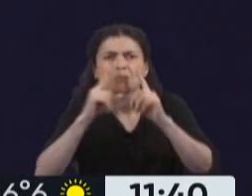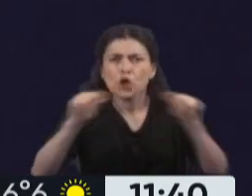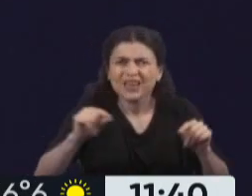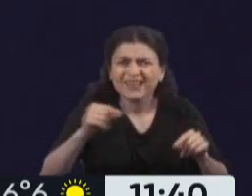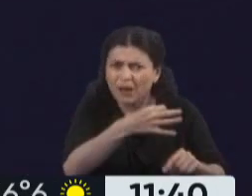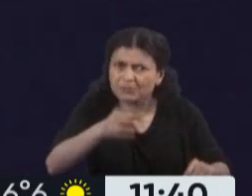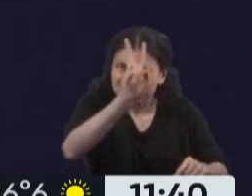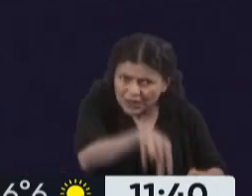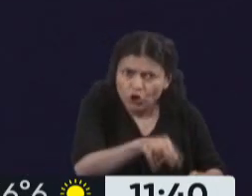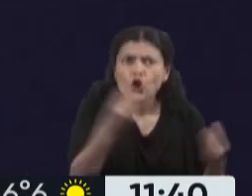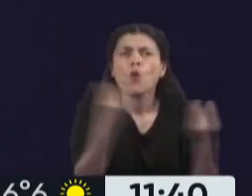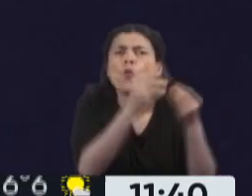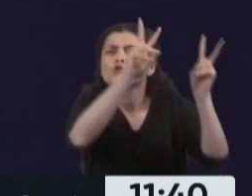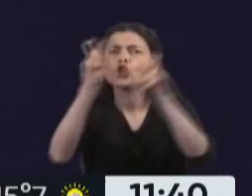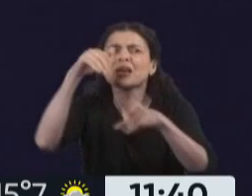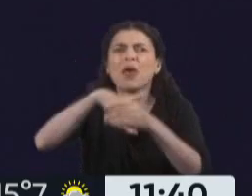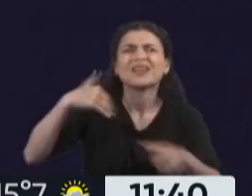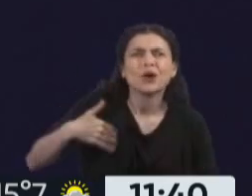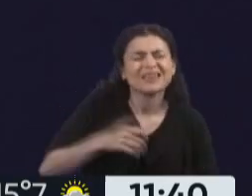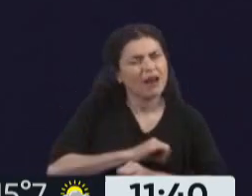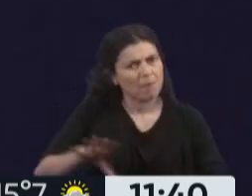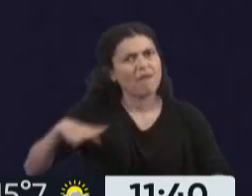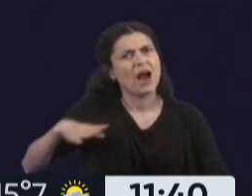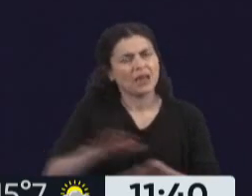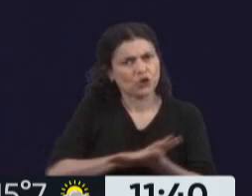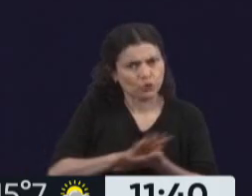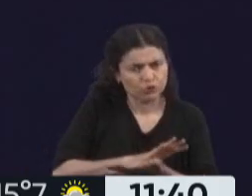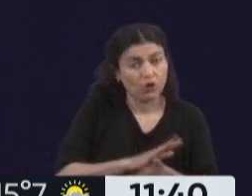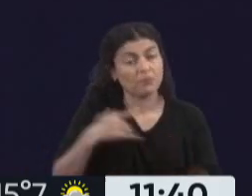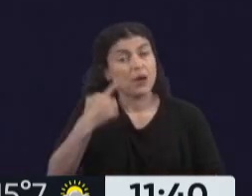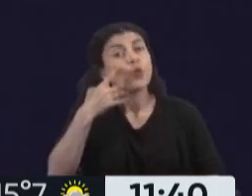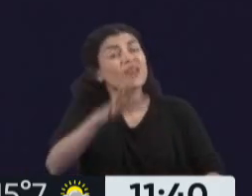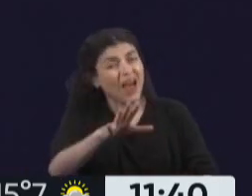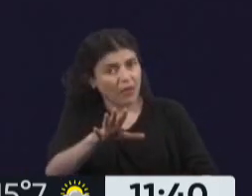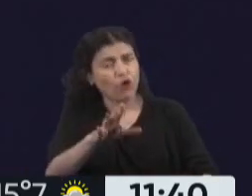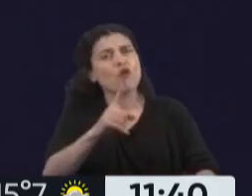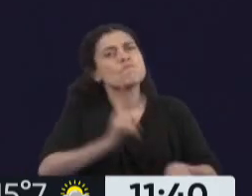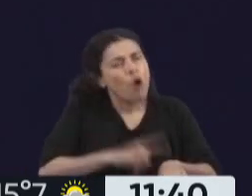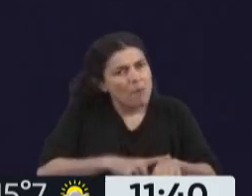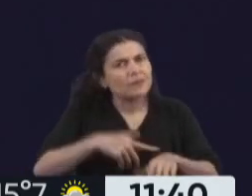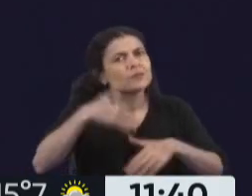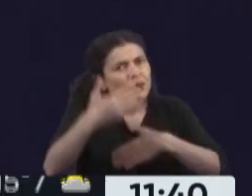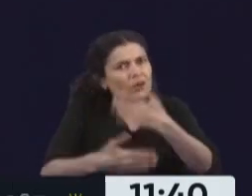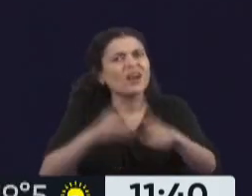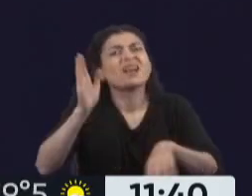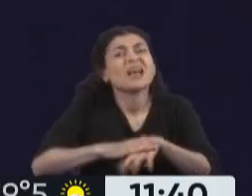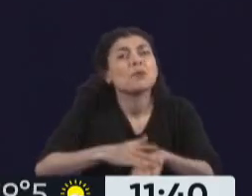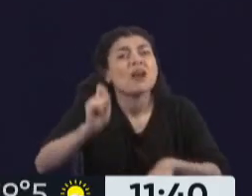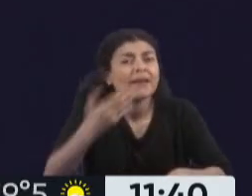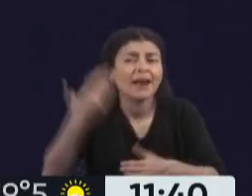en la Argentina, se olvidan que gran parte de ese resultado, si no todo, han sido ellos.